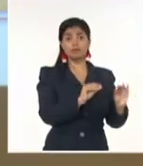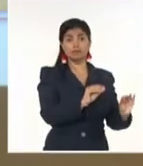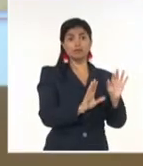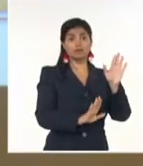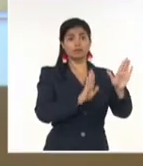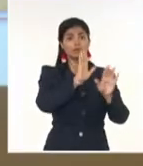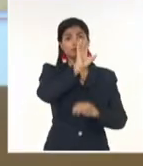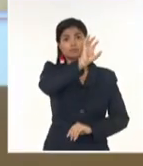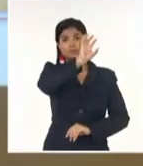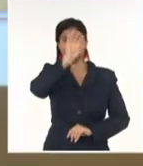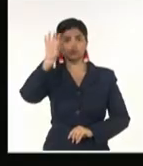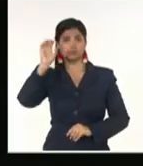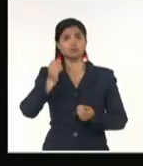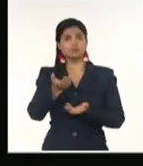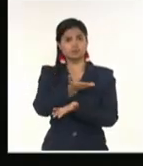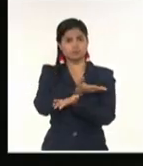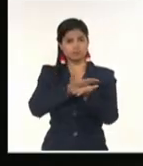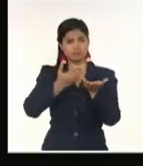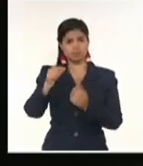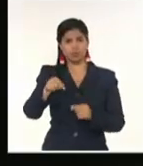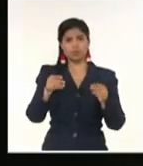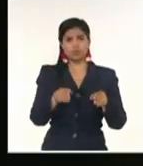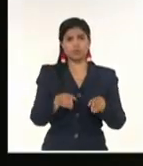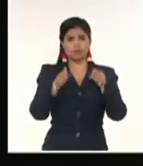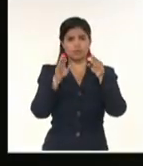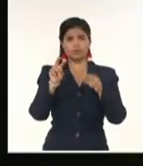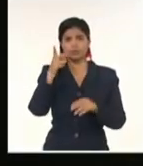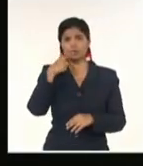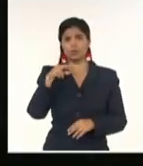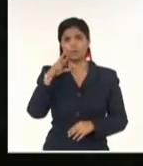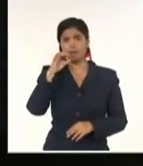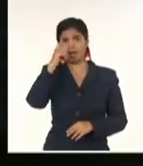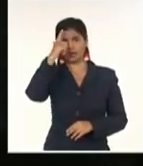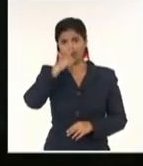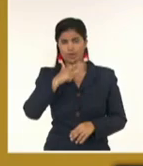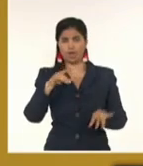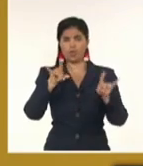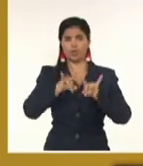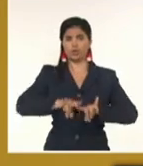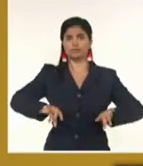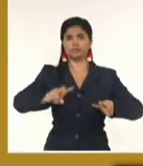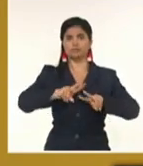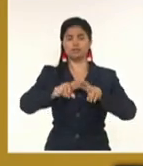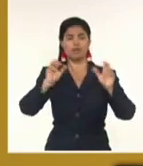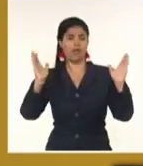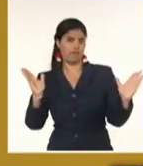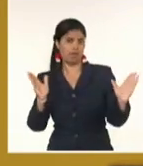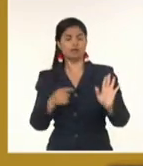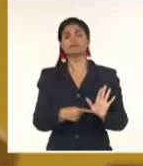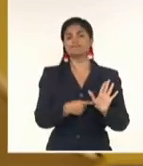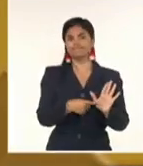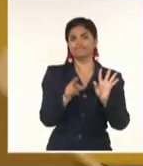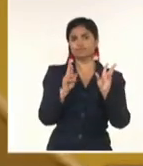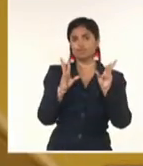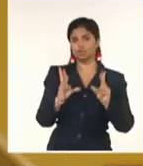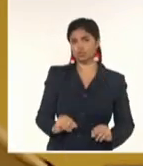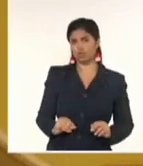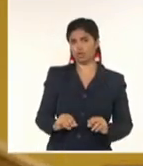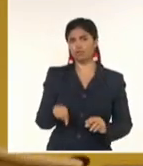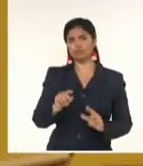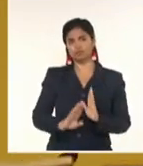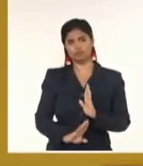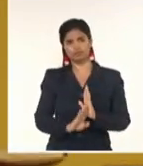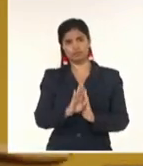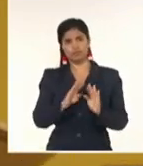el propiciado hoy en el edificio Varona de la Universidad de La Habana, son algunos de los resultados que muestra la red en estos más